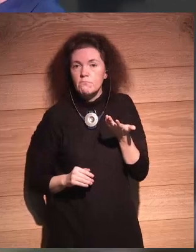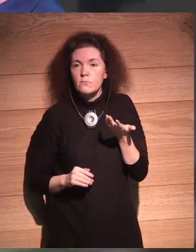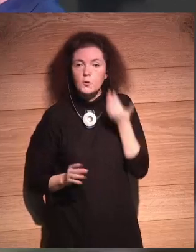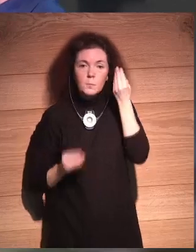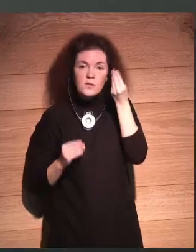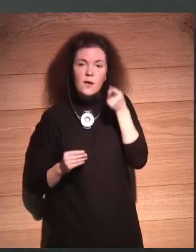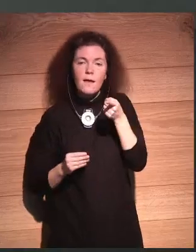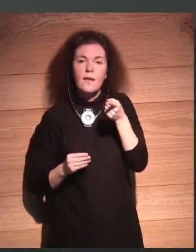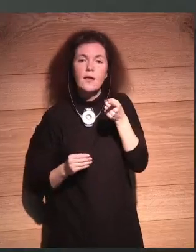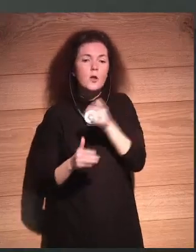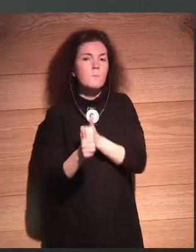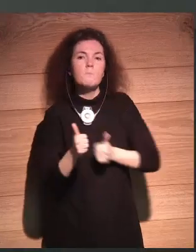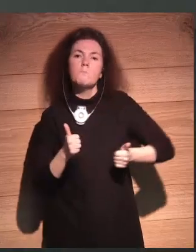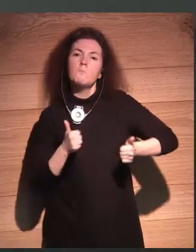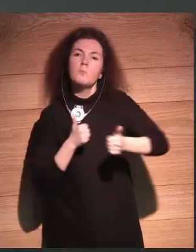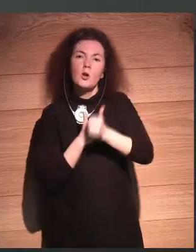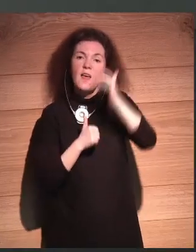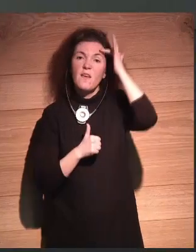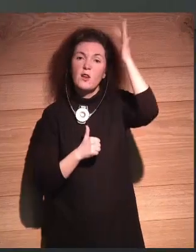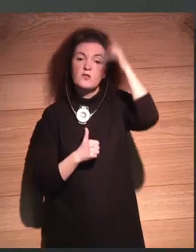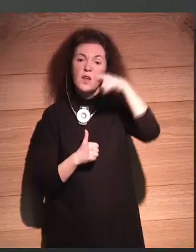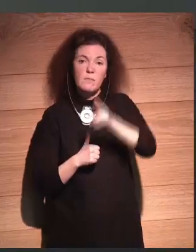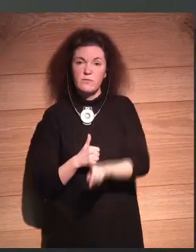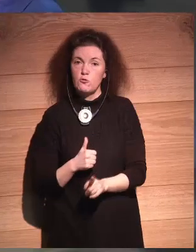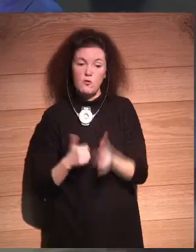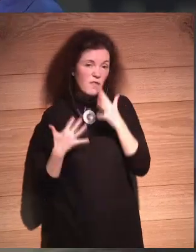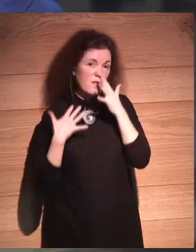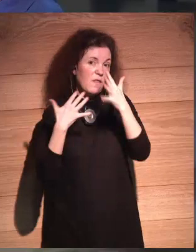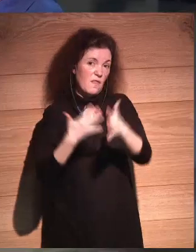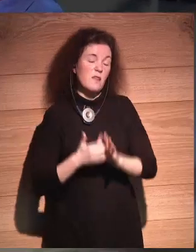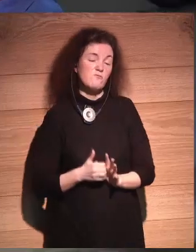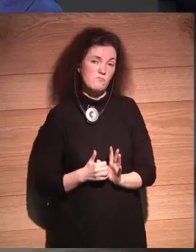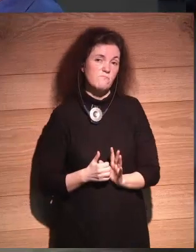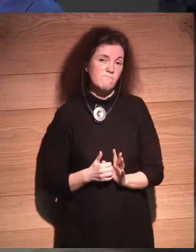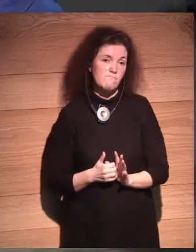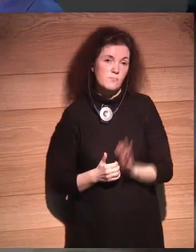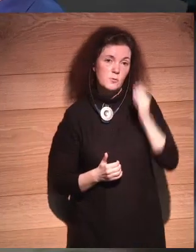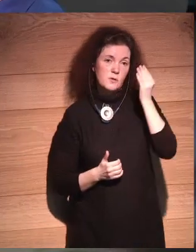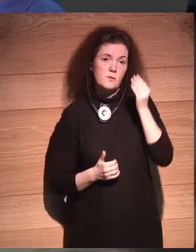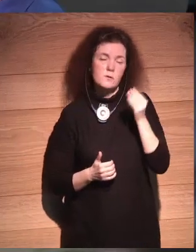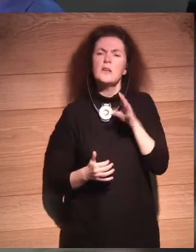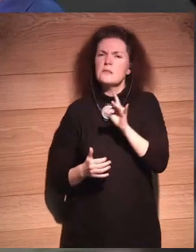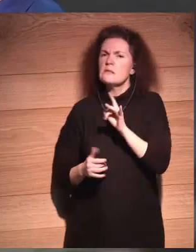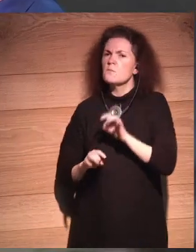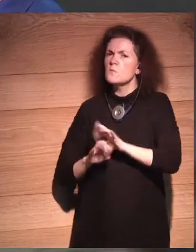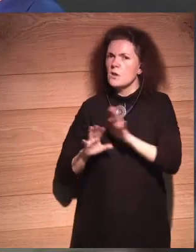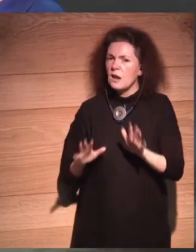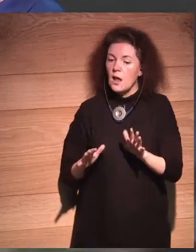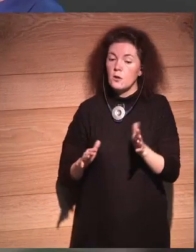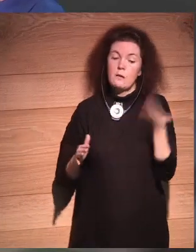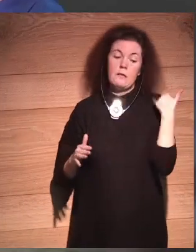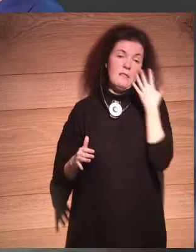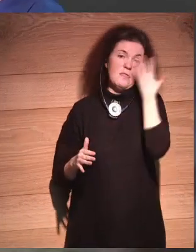Yo creo que ahí no van a darle prioridad a los filósofos en los próximos 10 años. Bueno, sí, está muy claro que en los